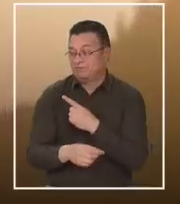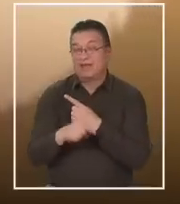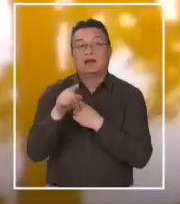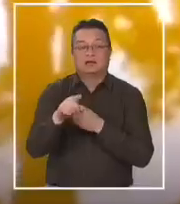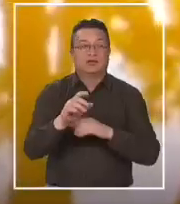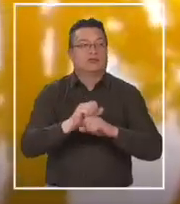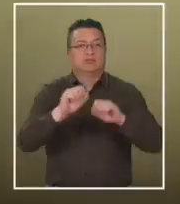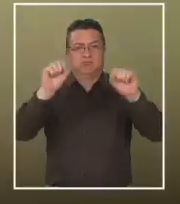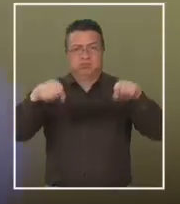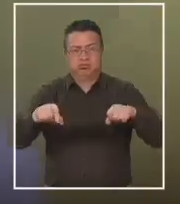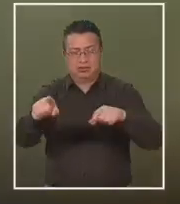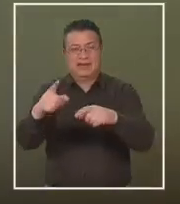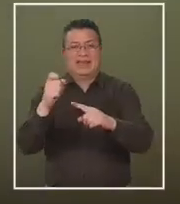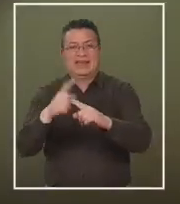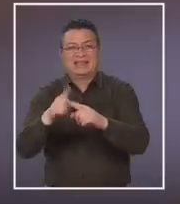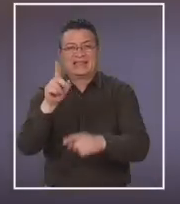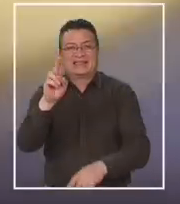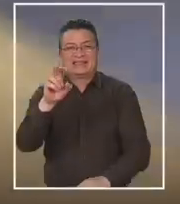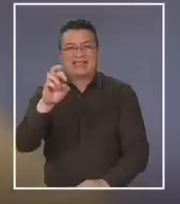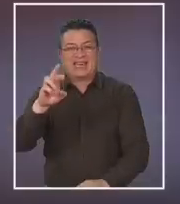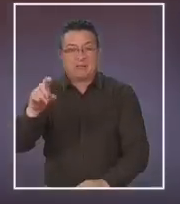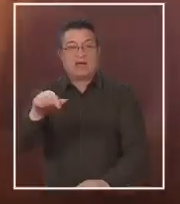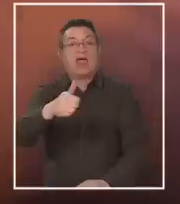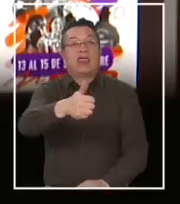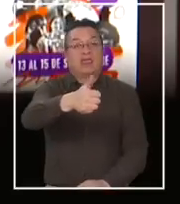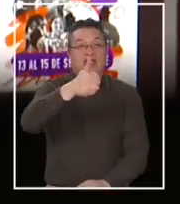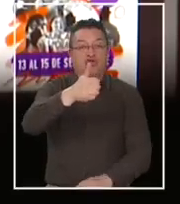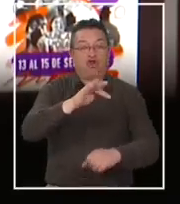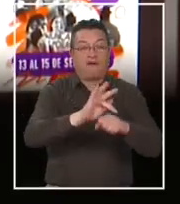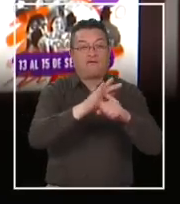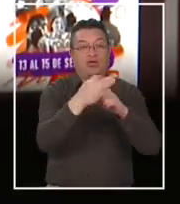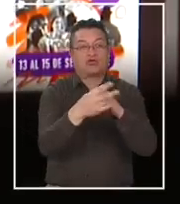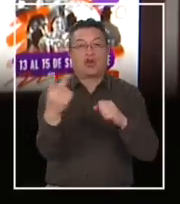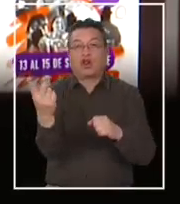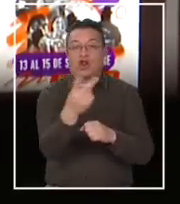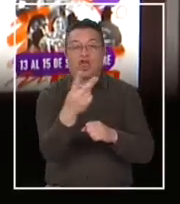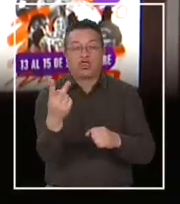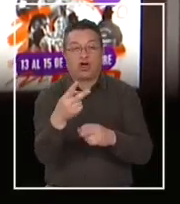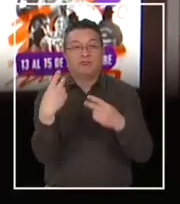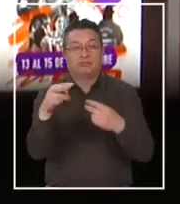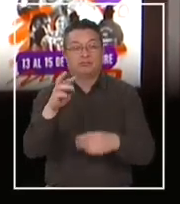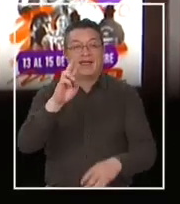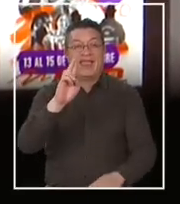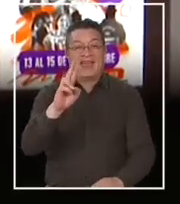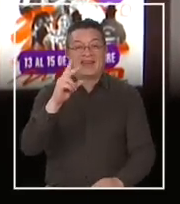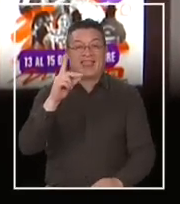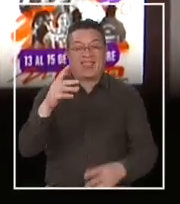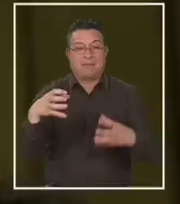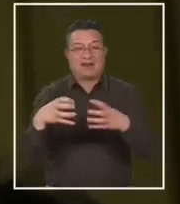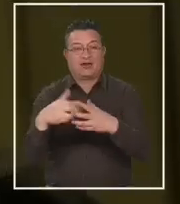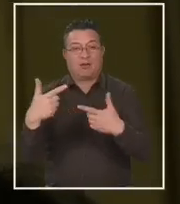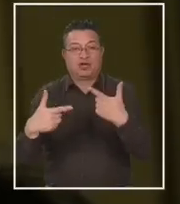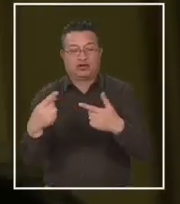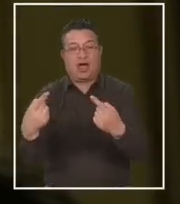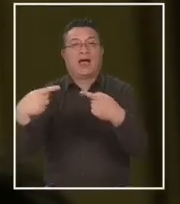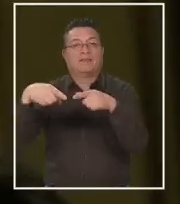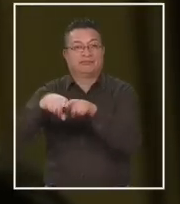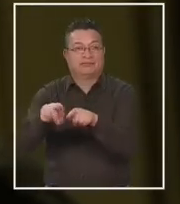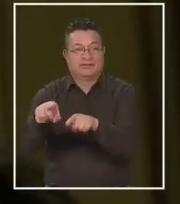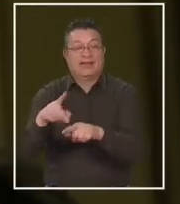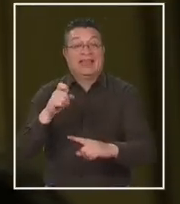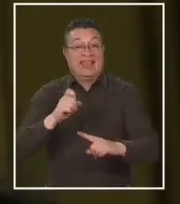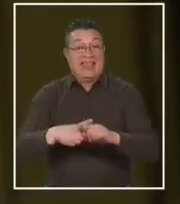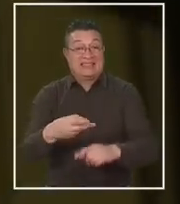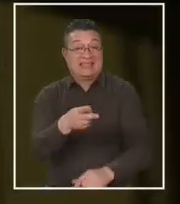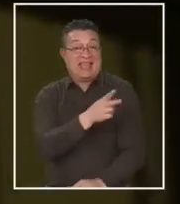por el nexo entre la ahora ex Seremi y el director de la fundación, ambos militantes de Revolución Democrática. El primero ex jefe